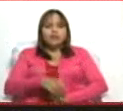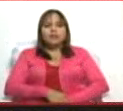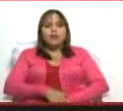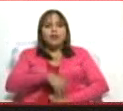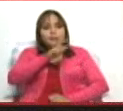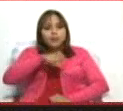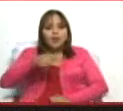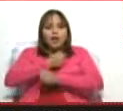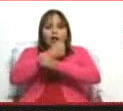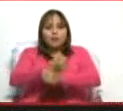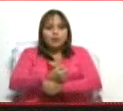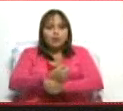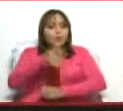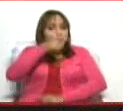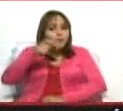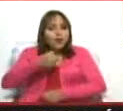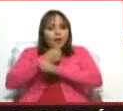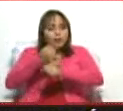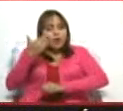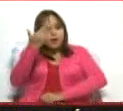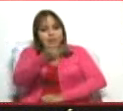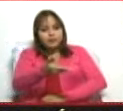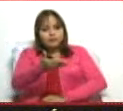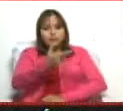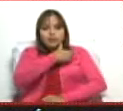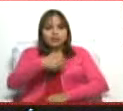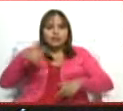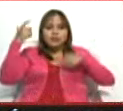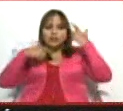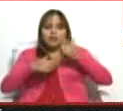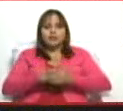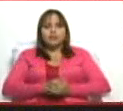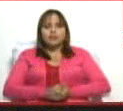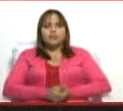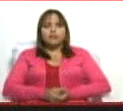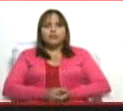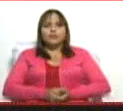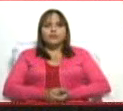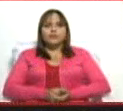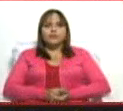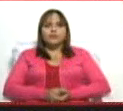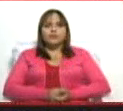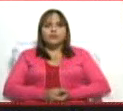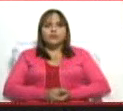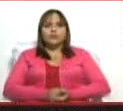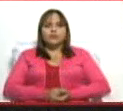y que ese pueblo lo amó a él desenfrenadamente. Bueno, tuvimos